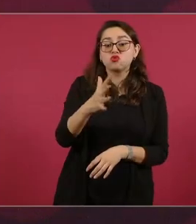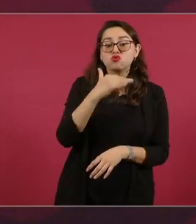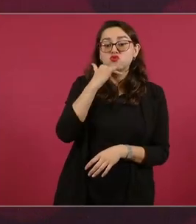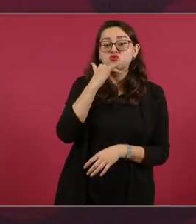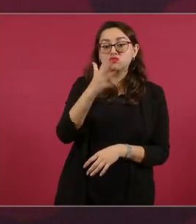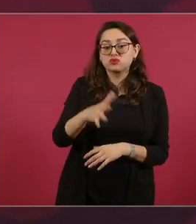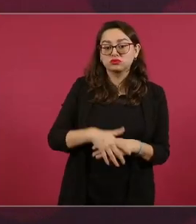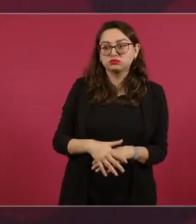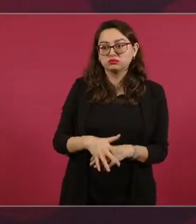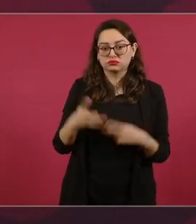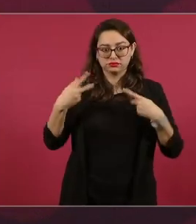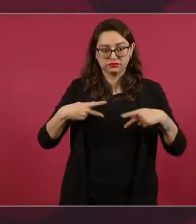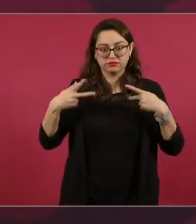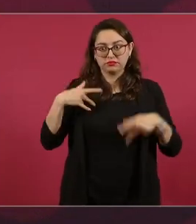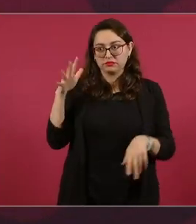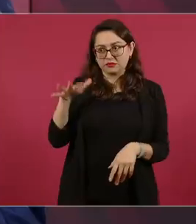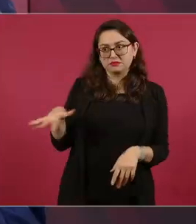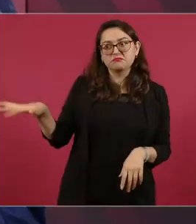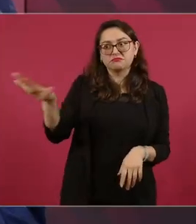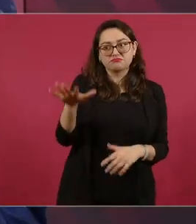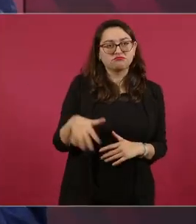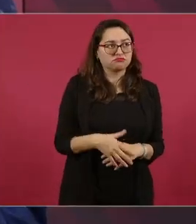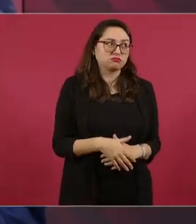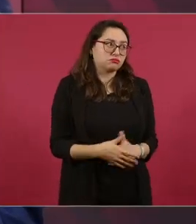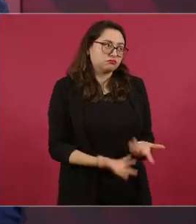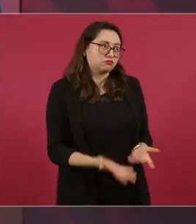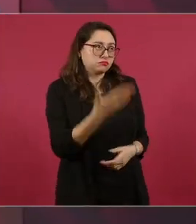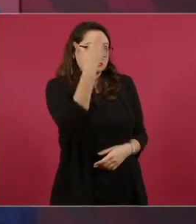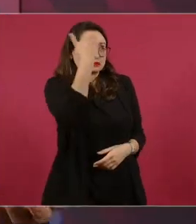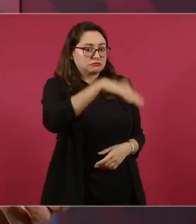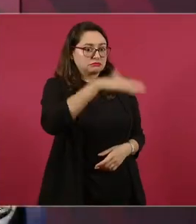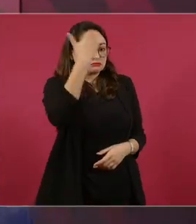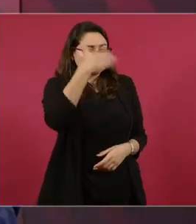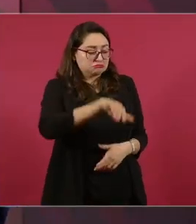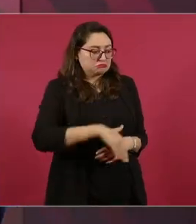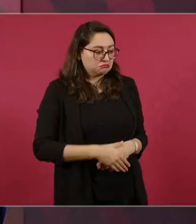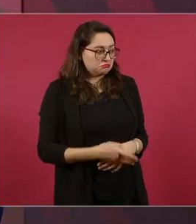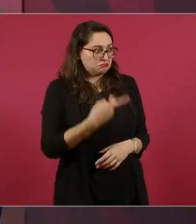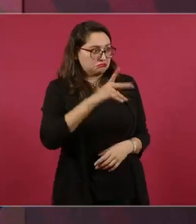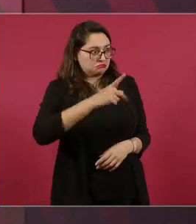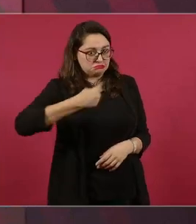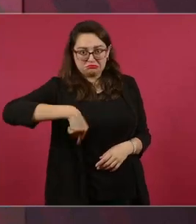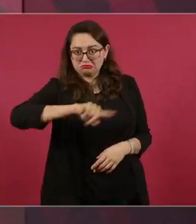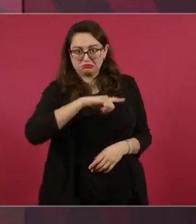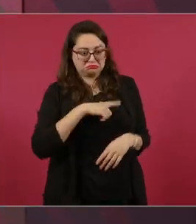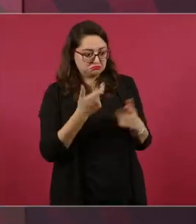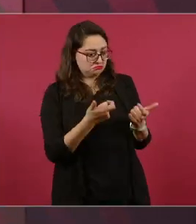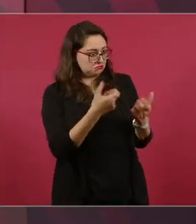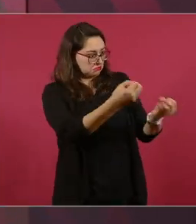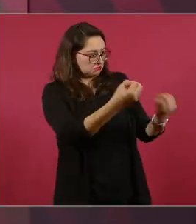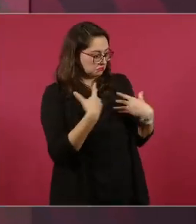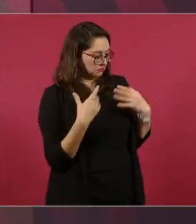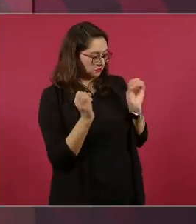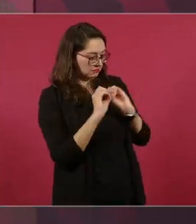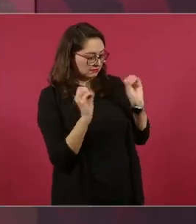recibían muy poco del gobierno y casi nada, y ahora